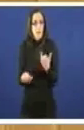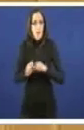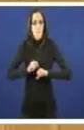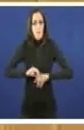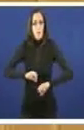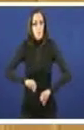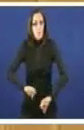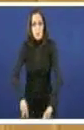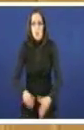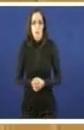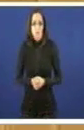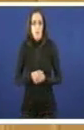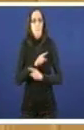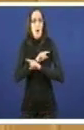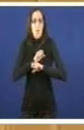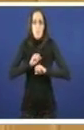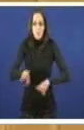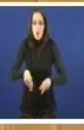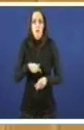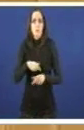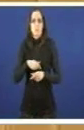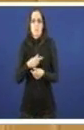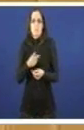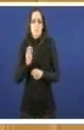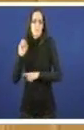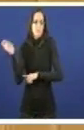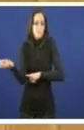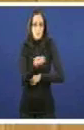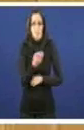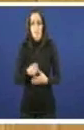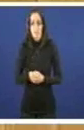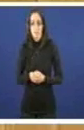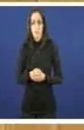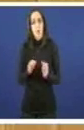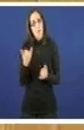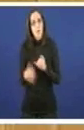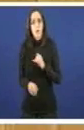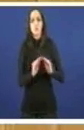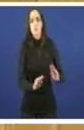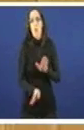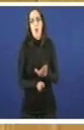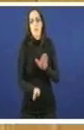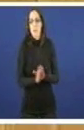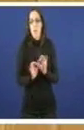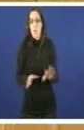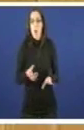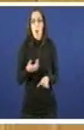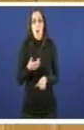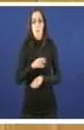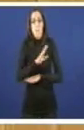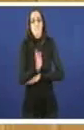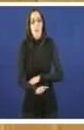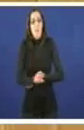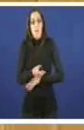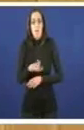maior desemprego e a maiores injusticias sociais e vostedes sigan así insensibles insensibles e co